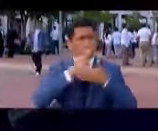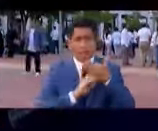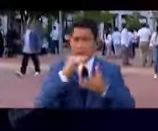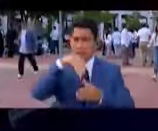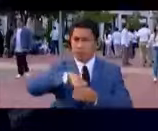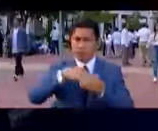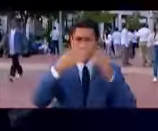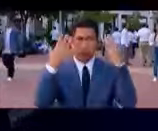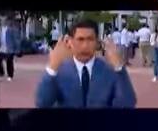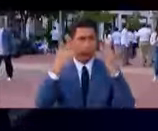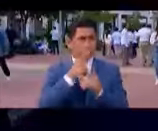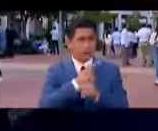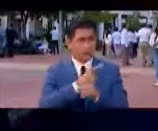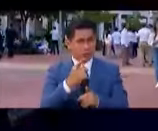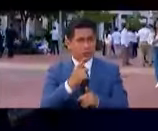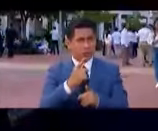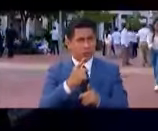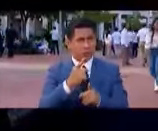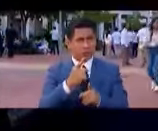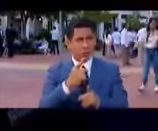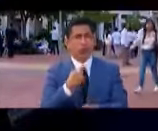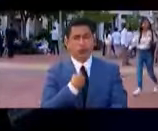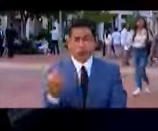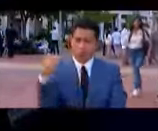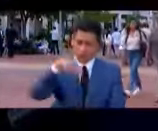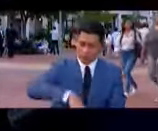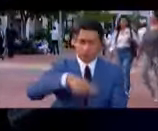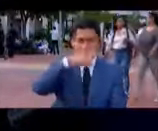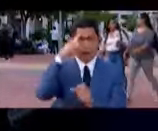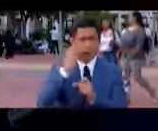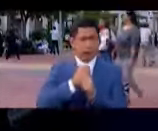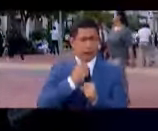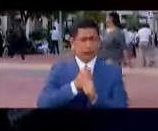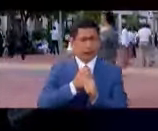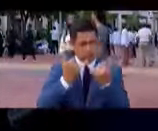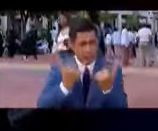votó y por eso estamos aquí. ¿Ok?